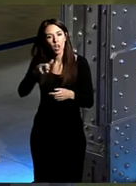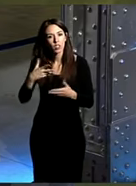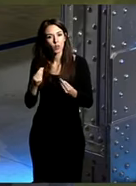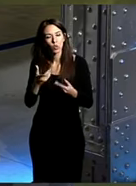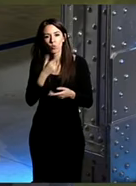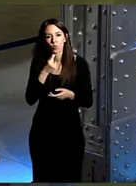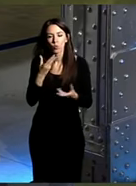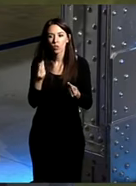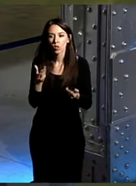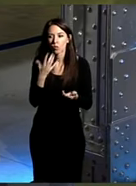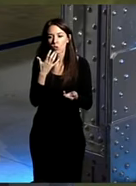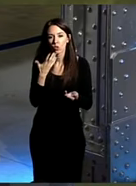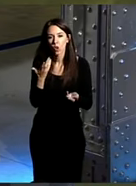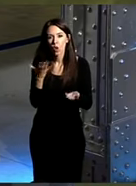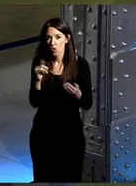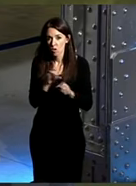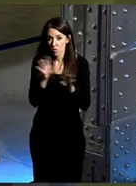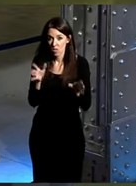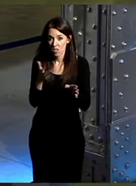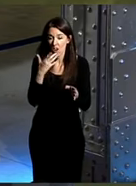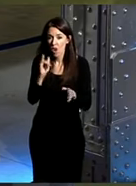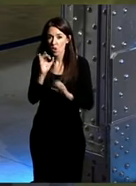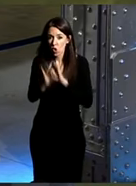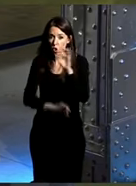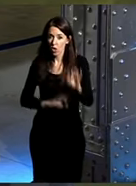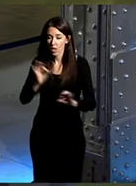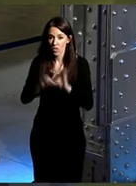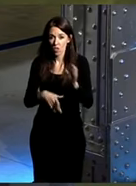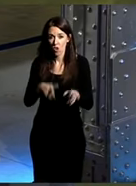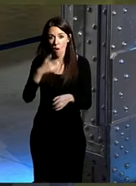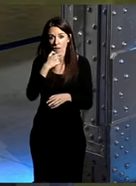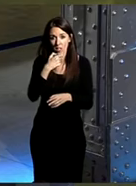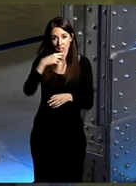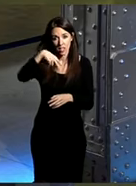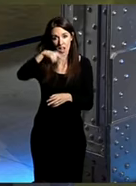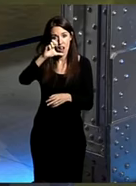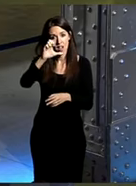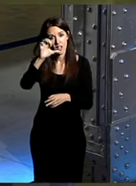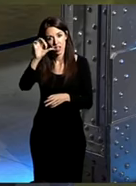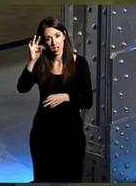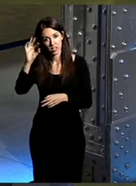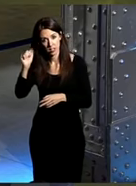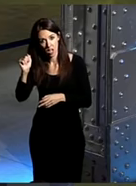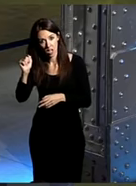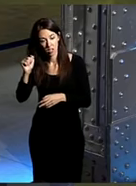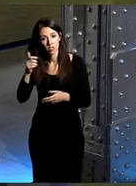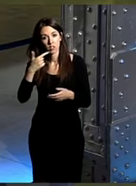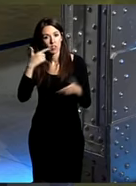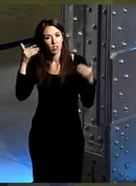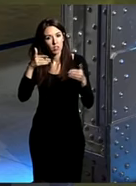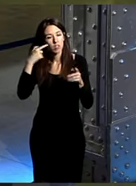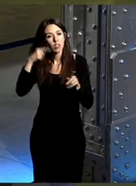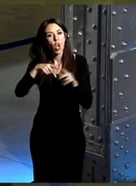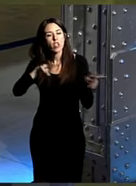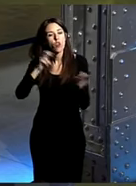gusta mucho, por ejemplo, y es muy claro, por ejemplo, hay una organización británica que se llama Nesta, que es una organización dedicada a